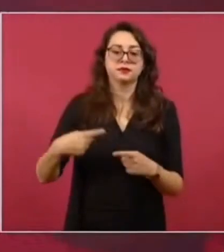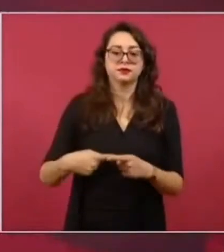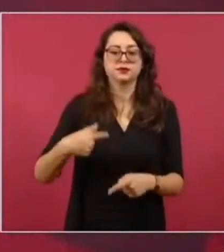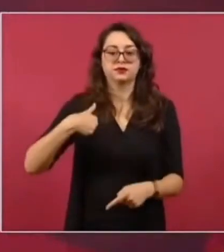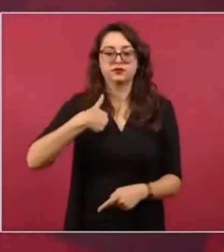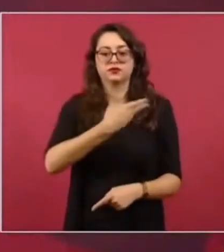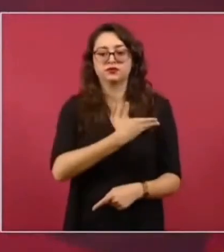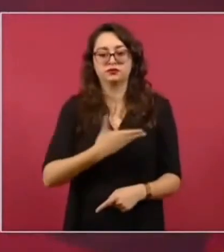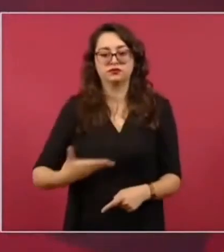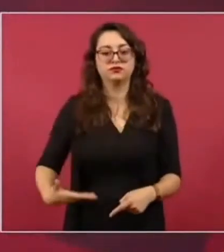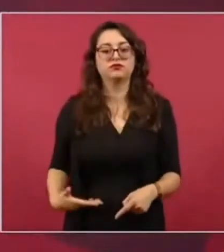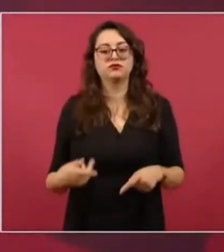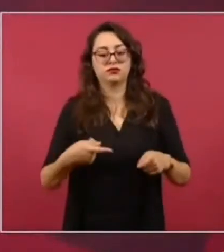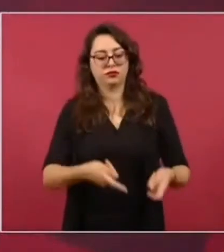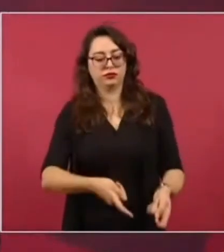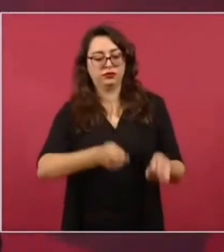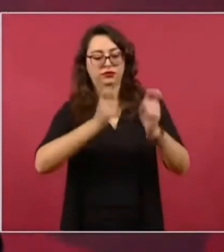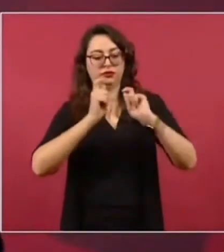la pandemia